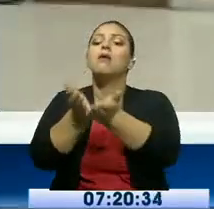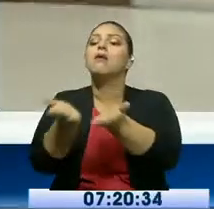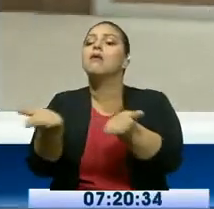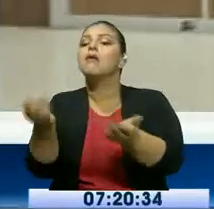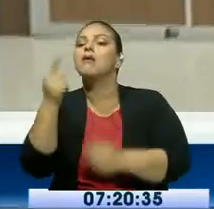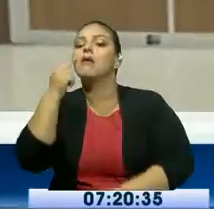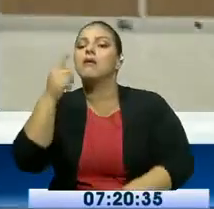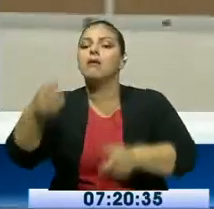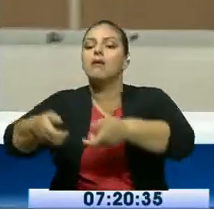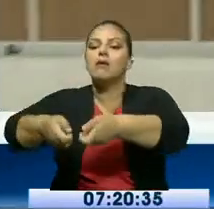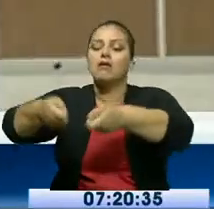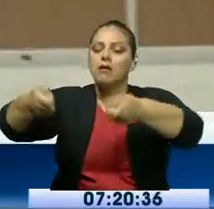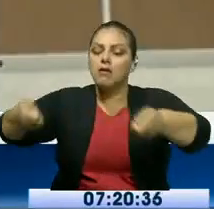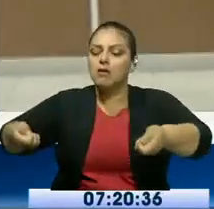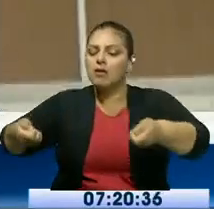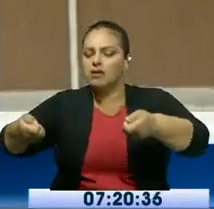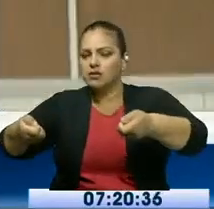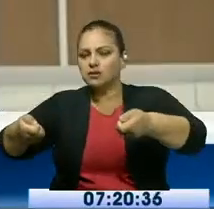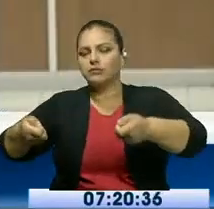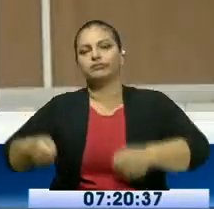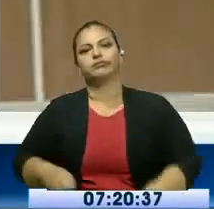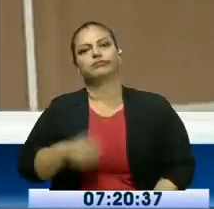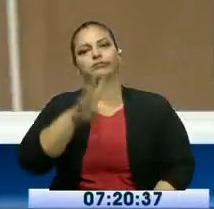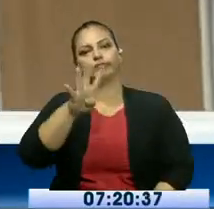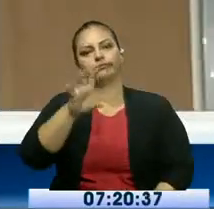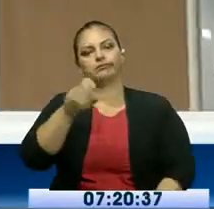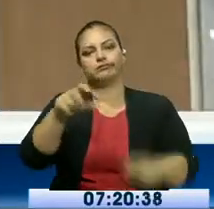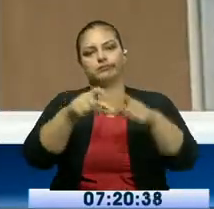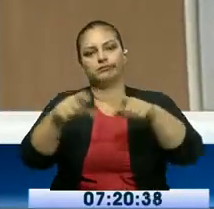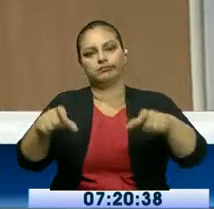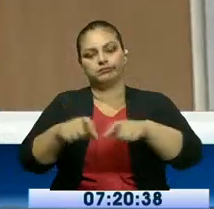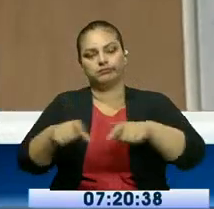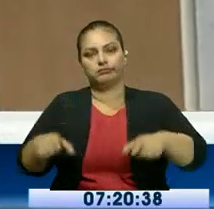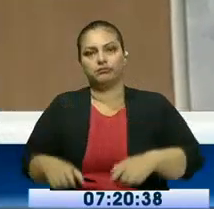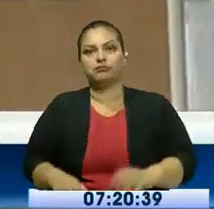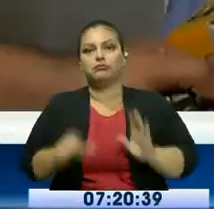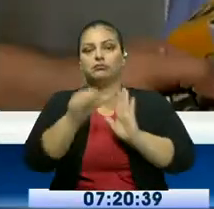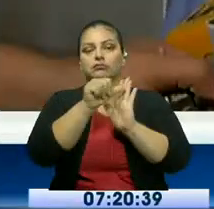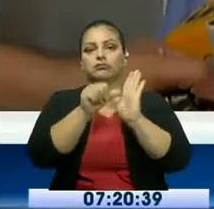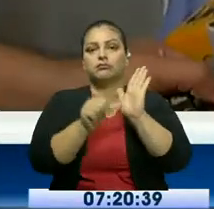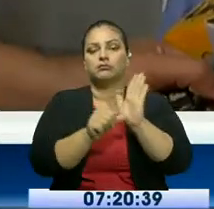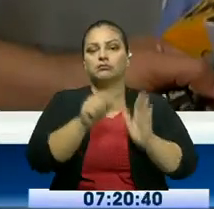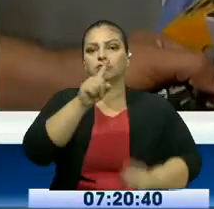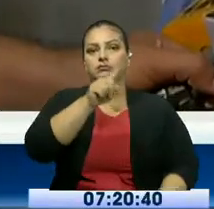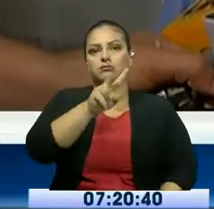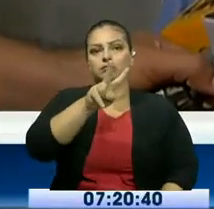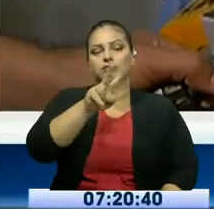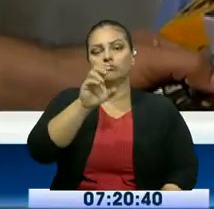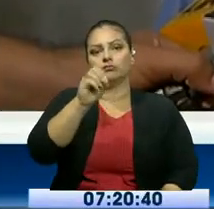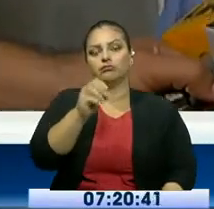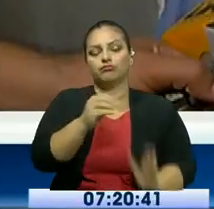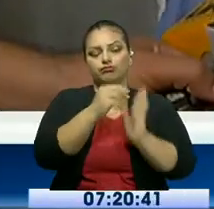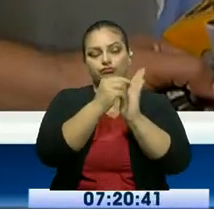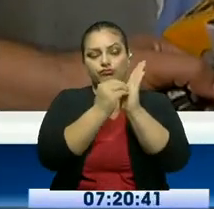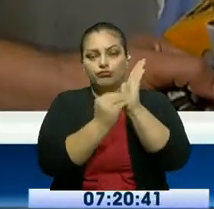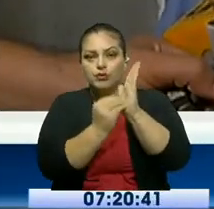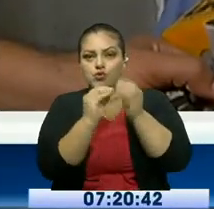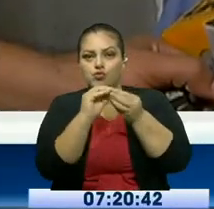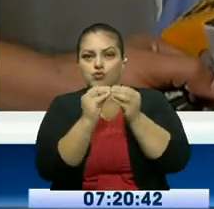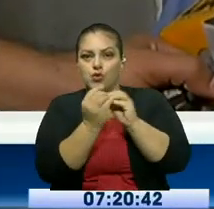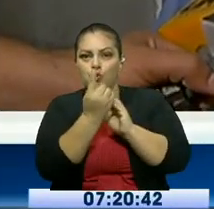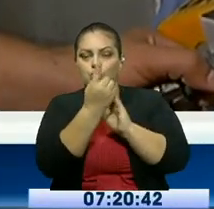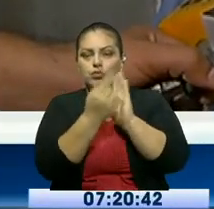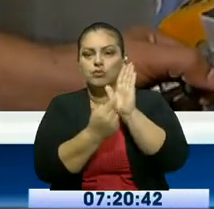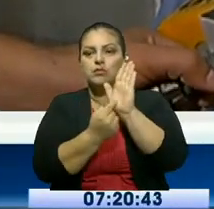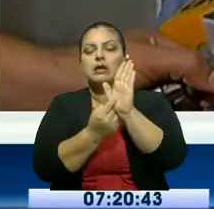conducta penalmente relevante en el artículo 220, numeral 1, y por la cantidad ya establecida en este caso, que es gran